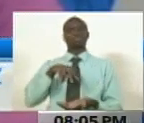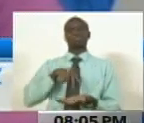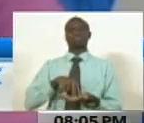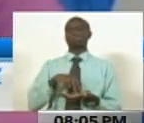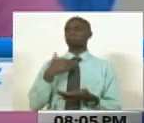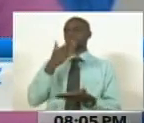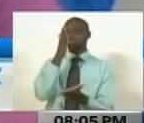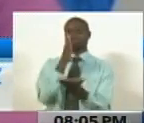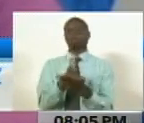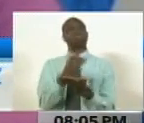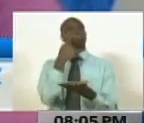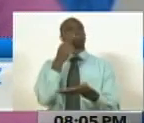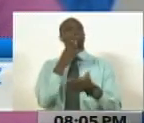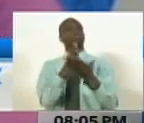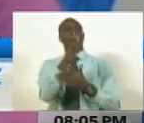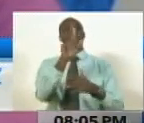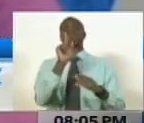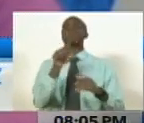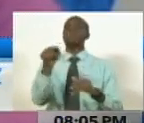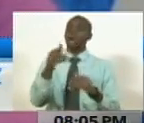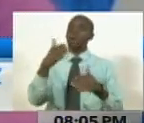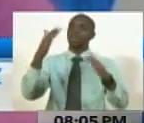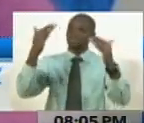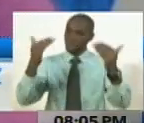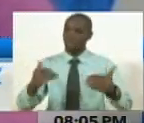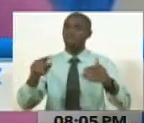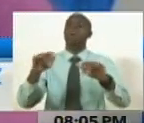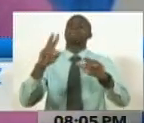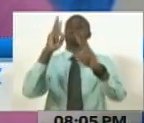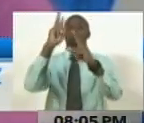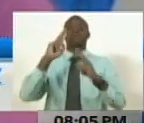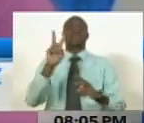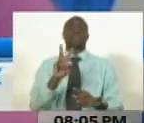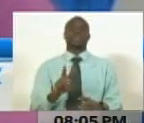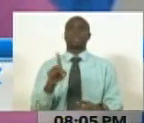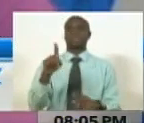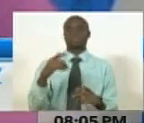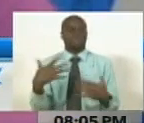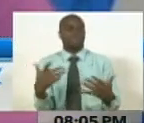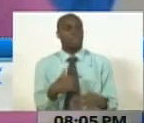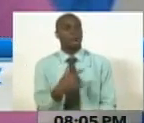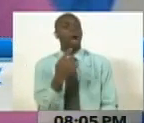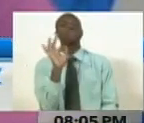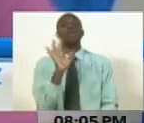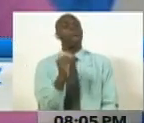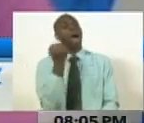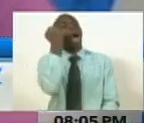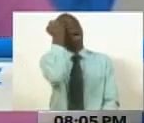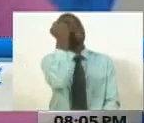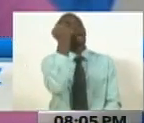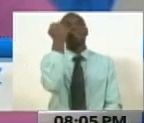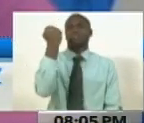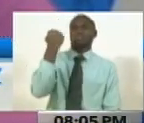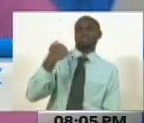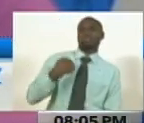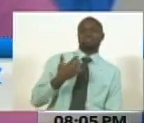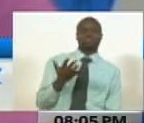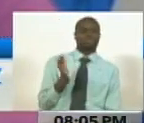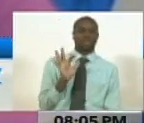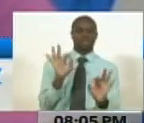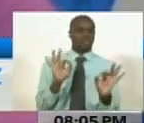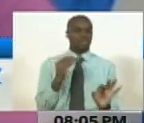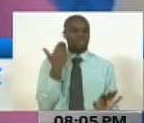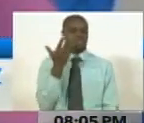objetiva hacia Venezuela. Es grotesco, grotesco que se amenace a ti, por ejemplo.